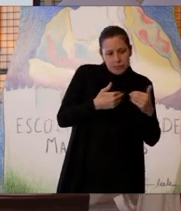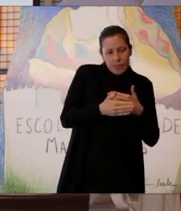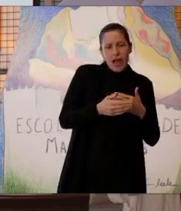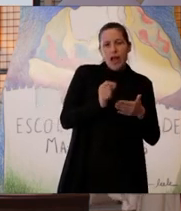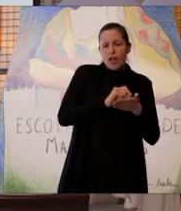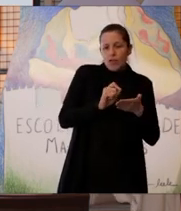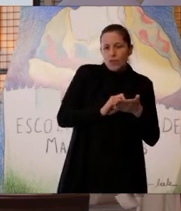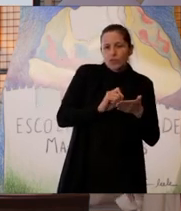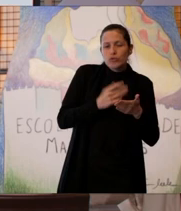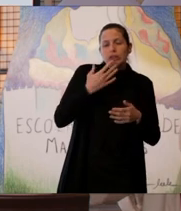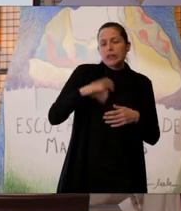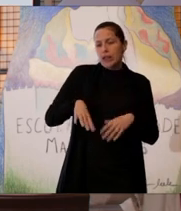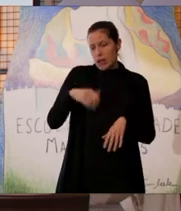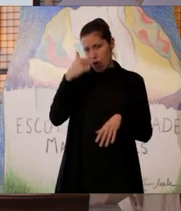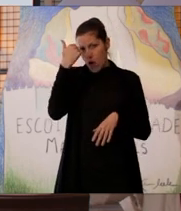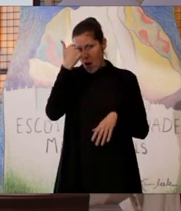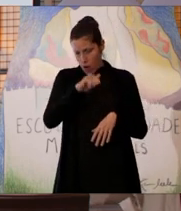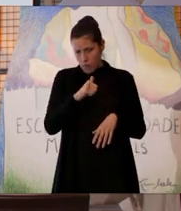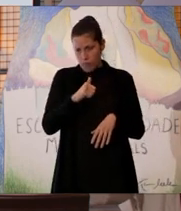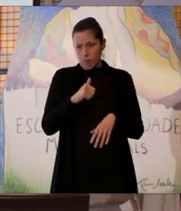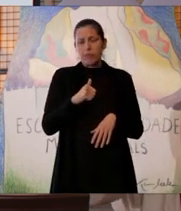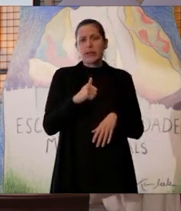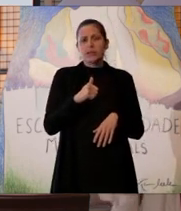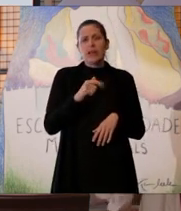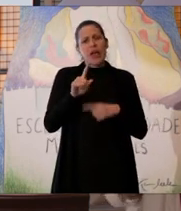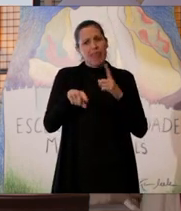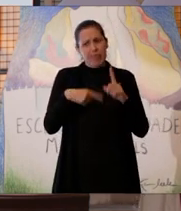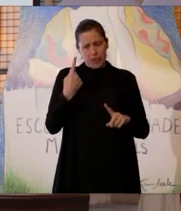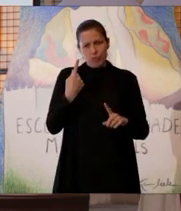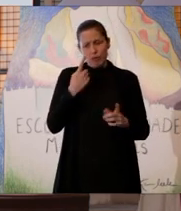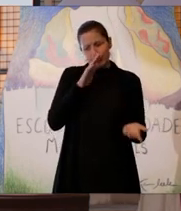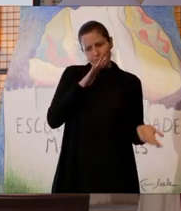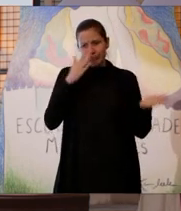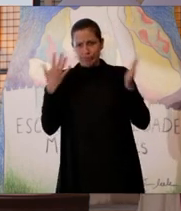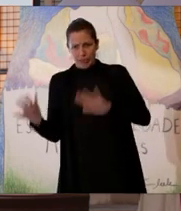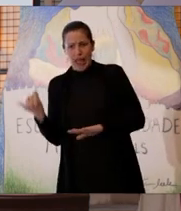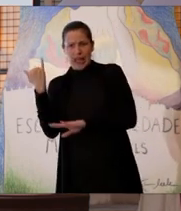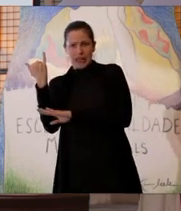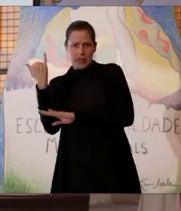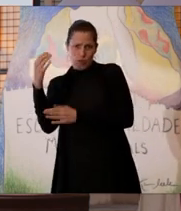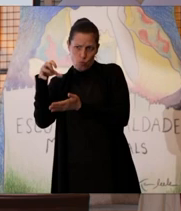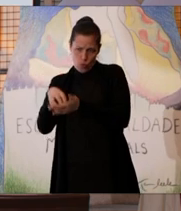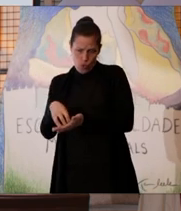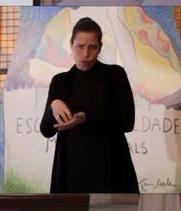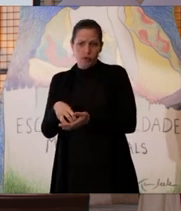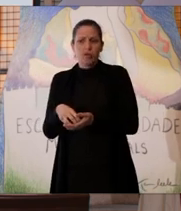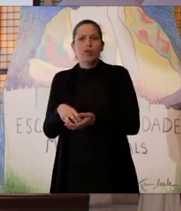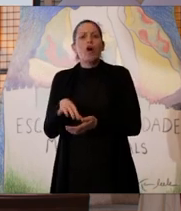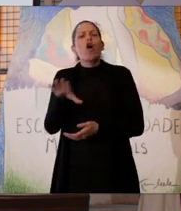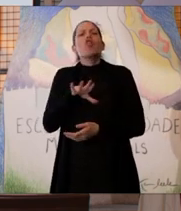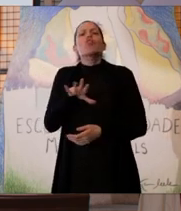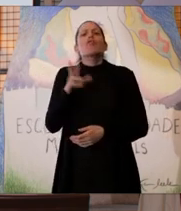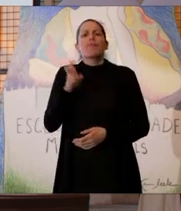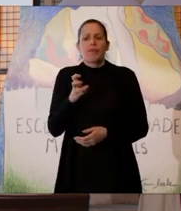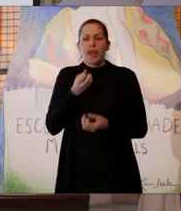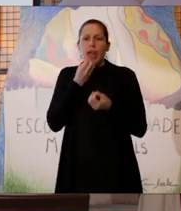encabezan lo orgánico y que luego eso tiene su reflejo institucional siguen siendo hombres sino que lo dicen los datos siguen eligiendo ellos